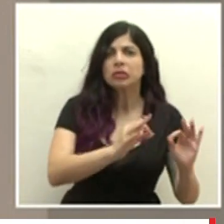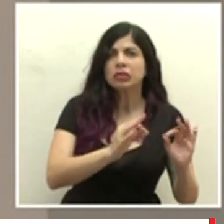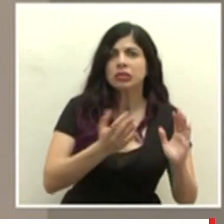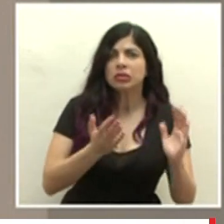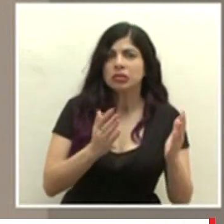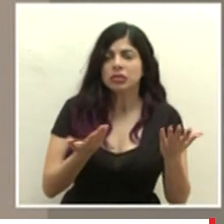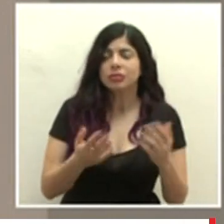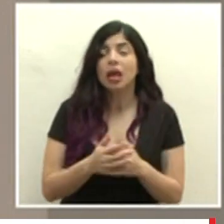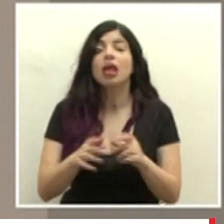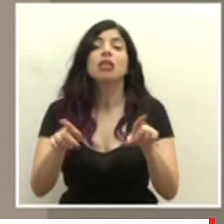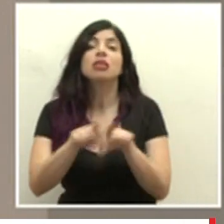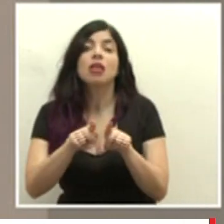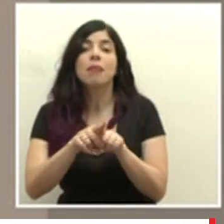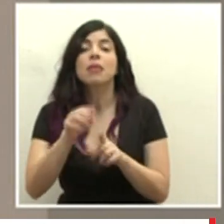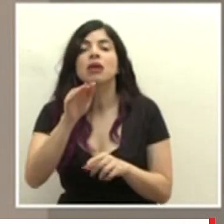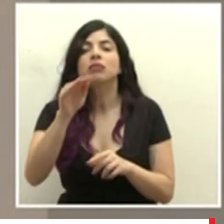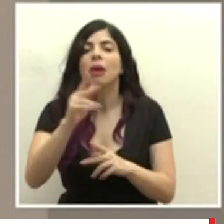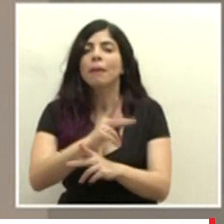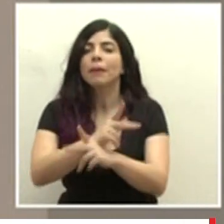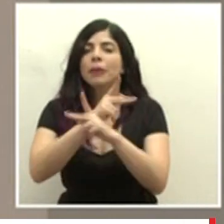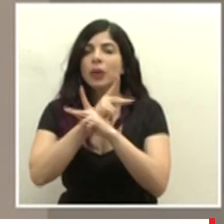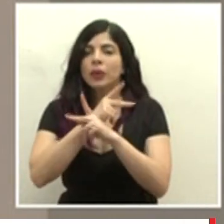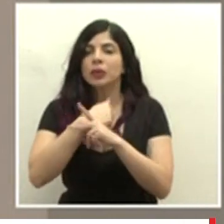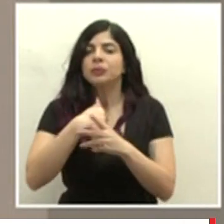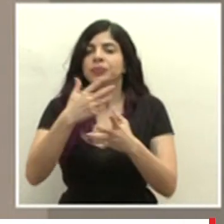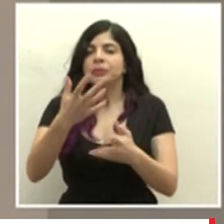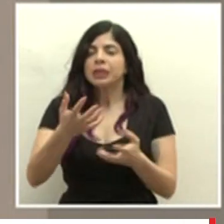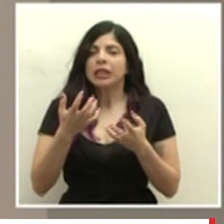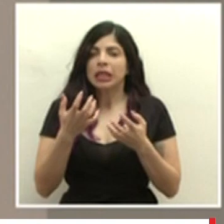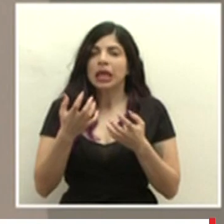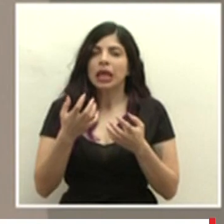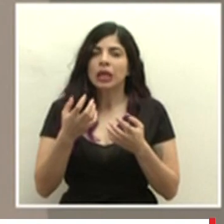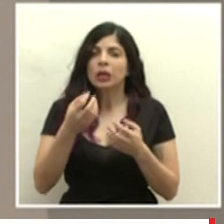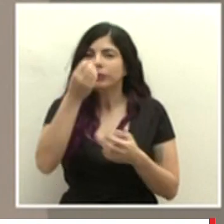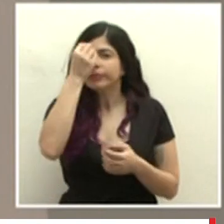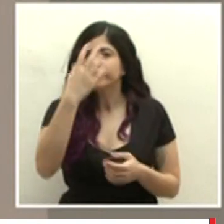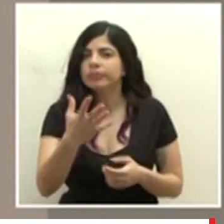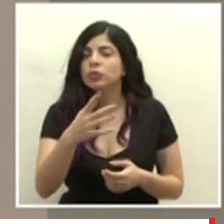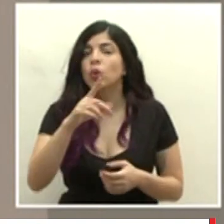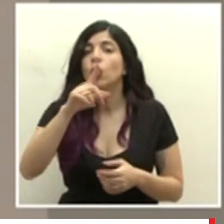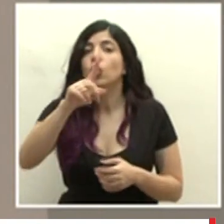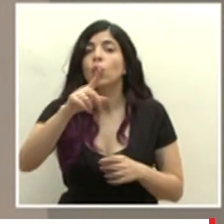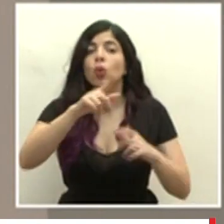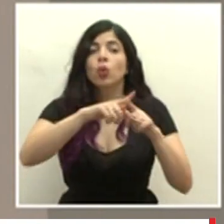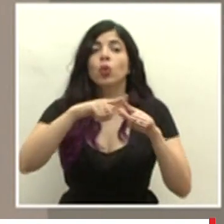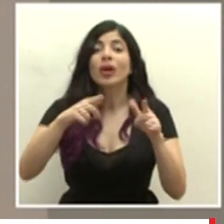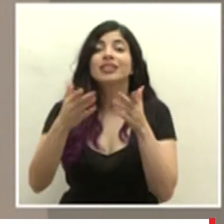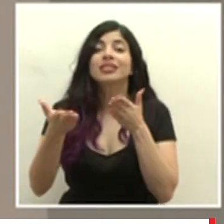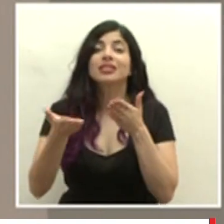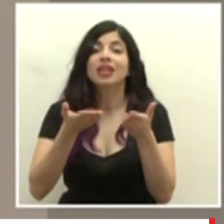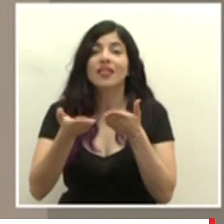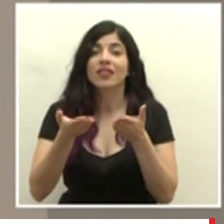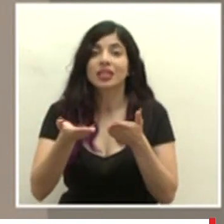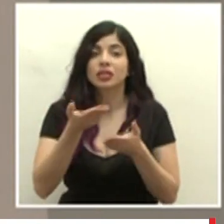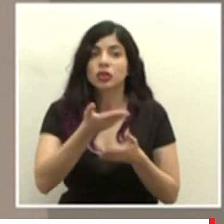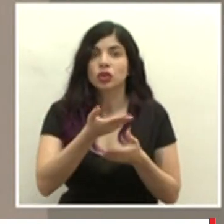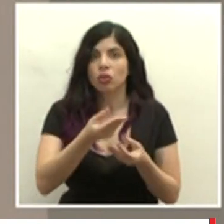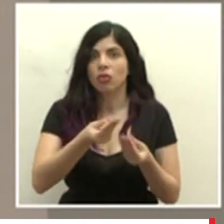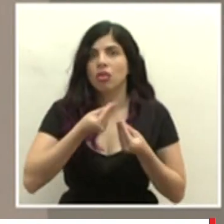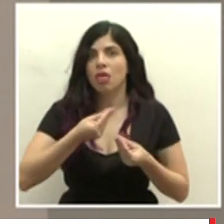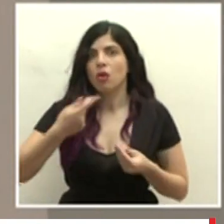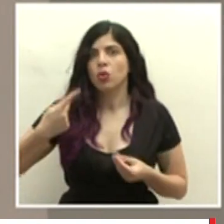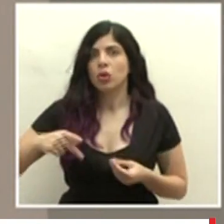manera preventiva, quiero identificar uno de los establecimientos de servicio que representan un riesgo